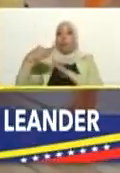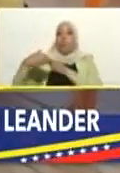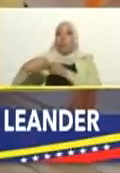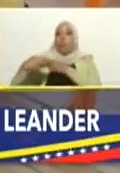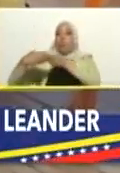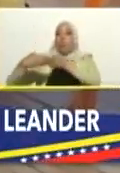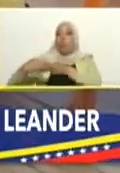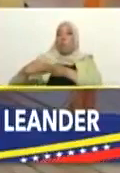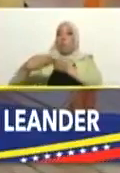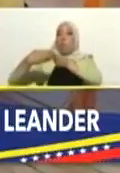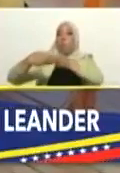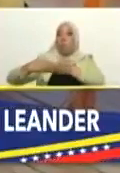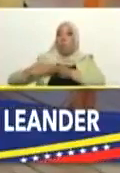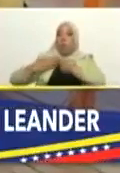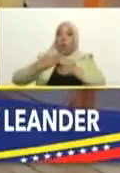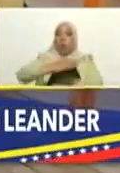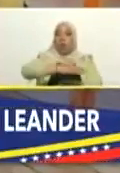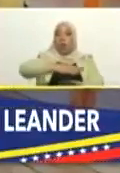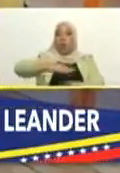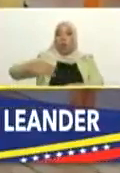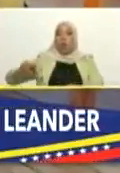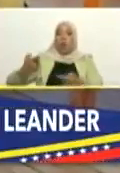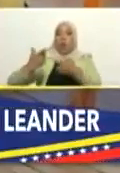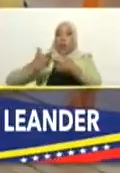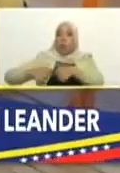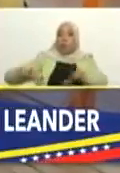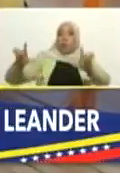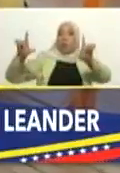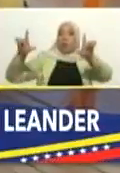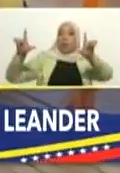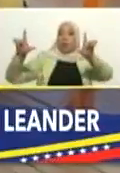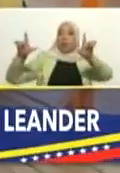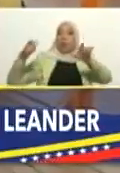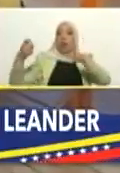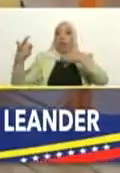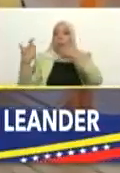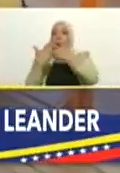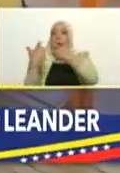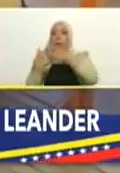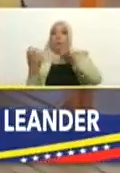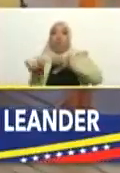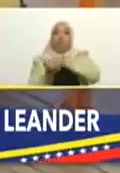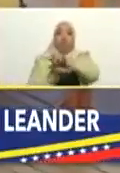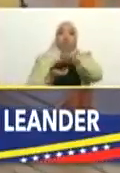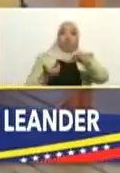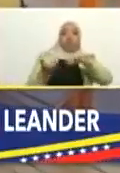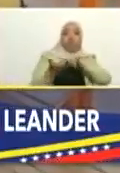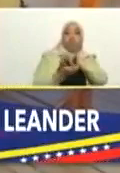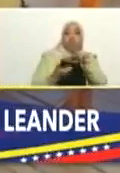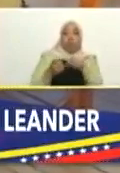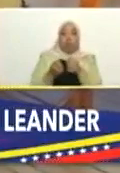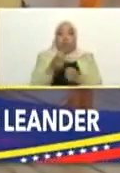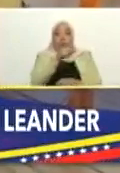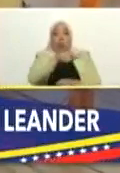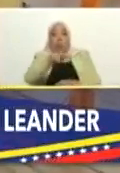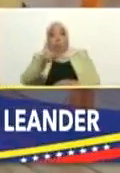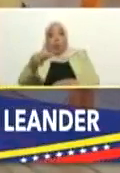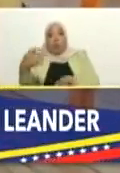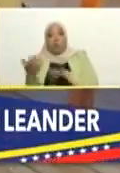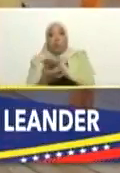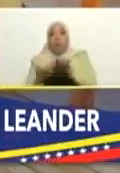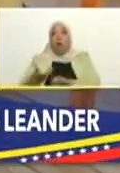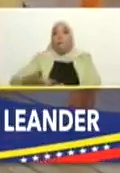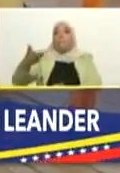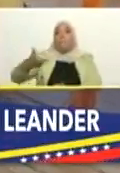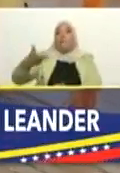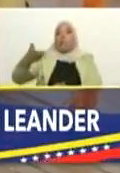aguas en una acción de libertad, uno de los elementos hermosísimos es que nos habla de la